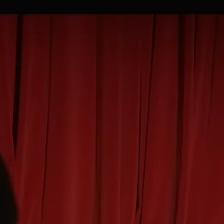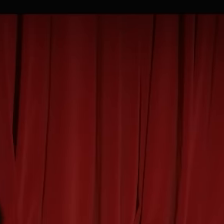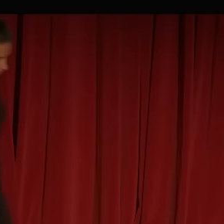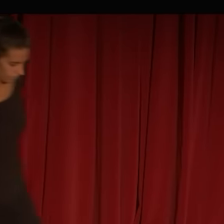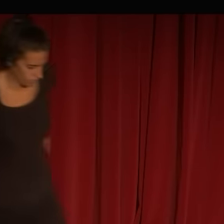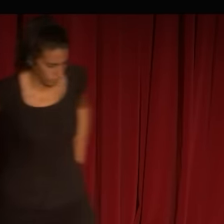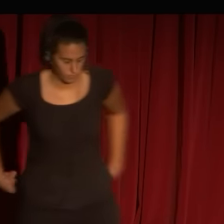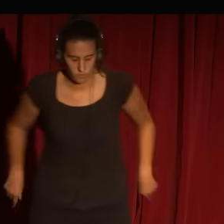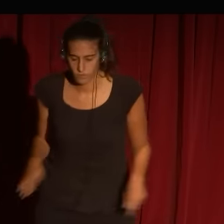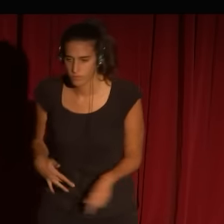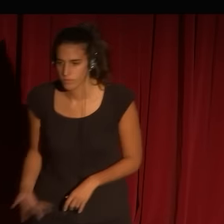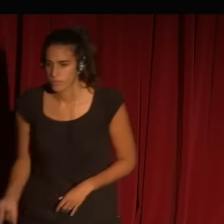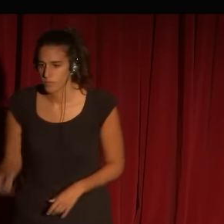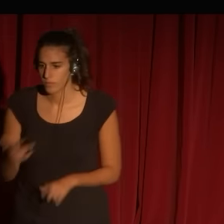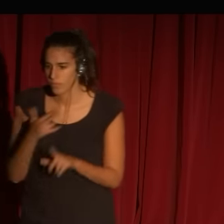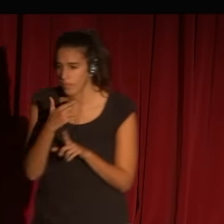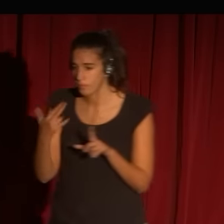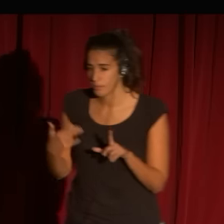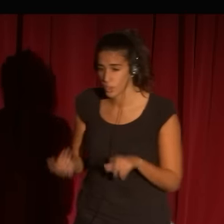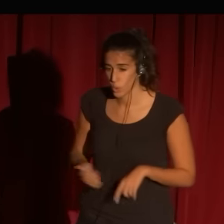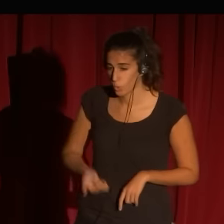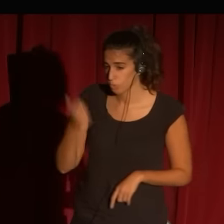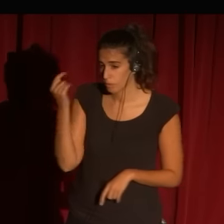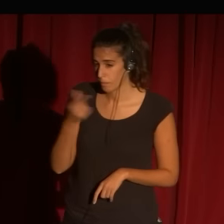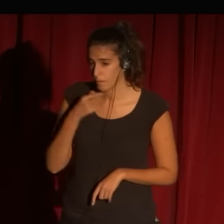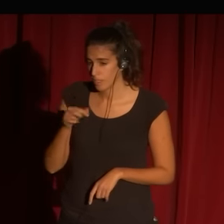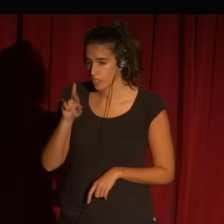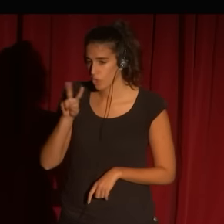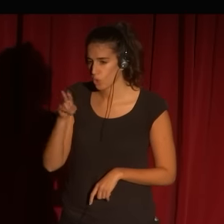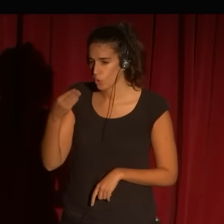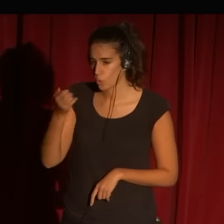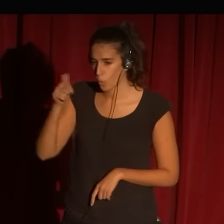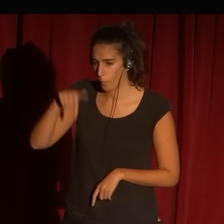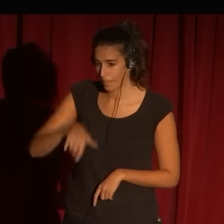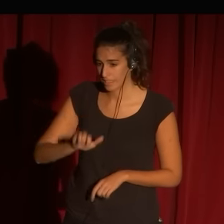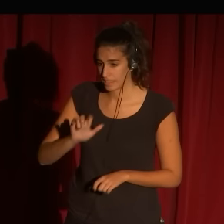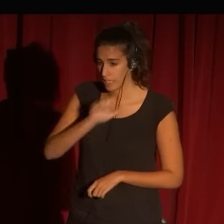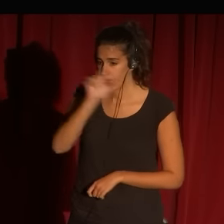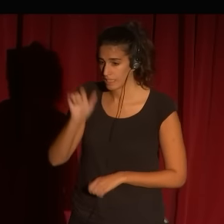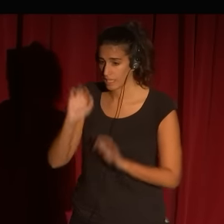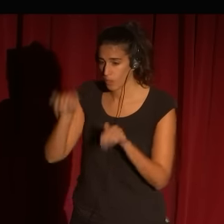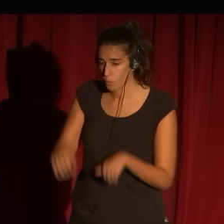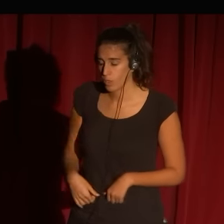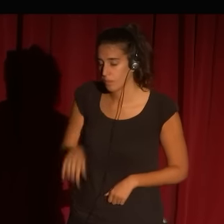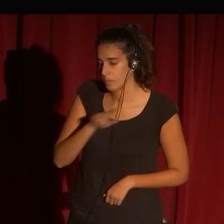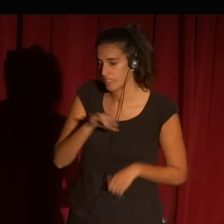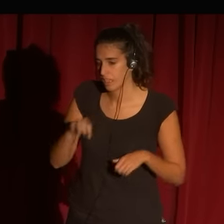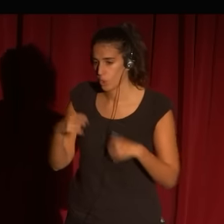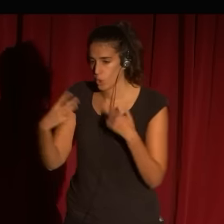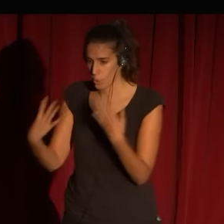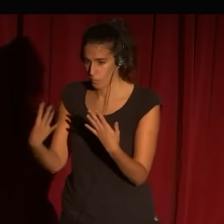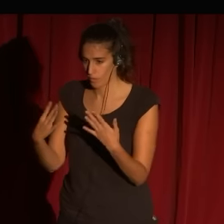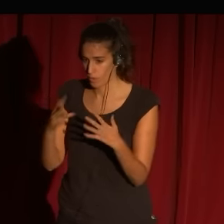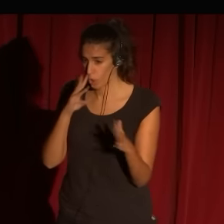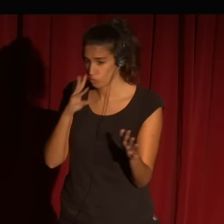el pintor favorito de los archiduques es Pedro Pablo rubens que vuelve de Italia en 1609 después de estar 8 años